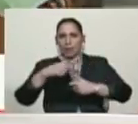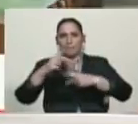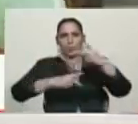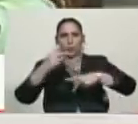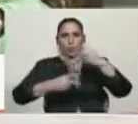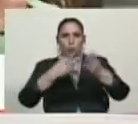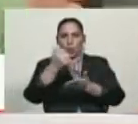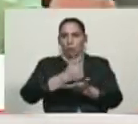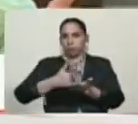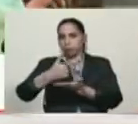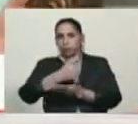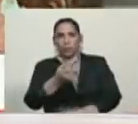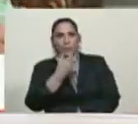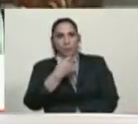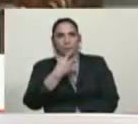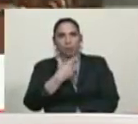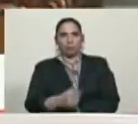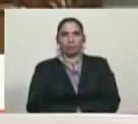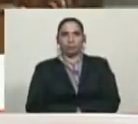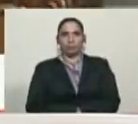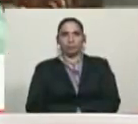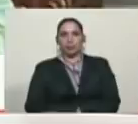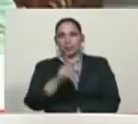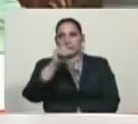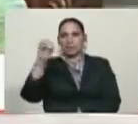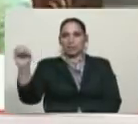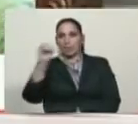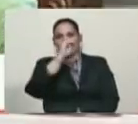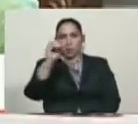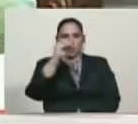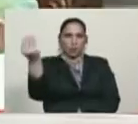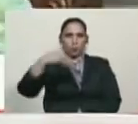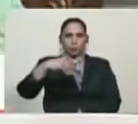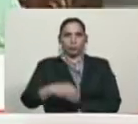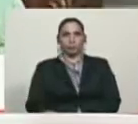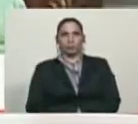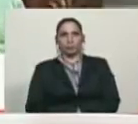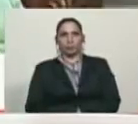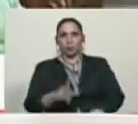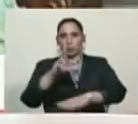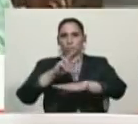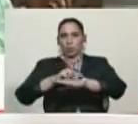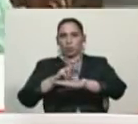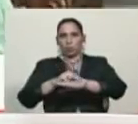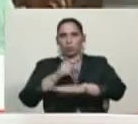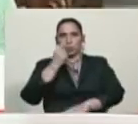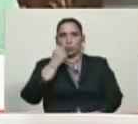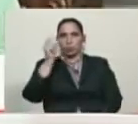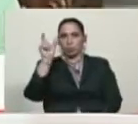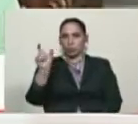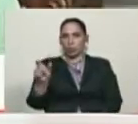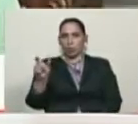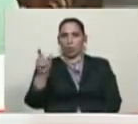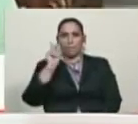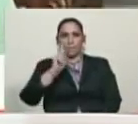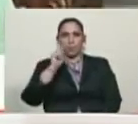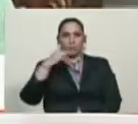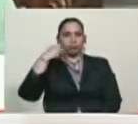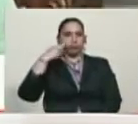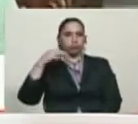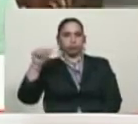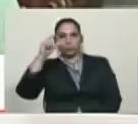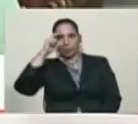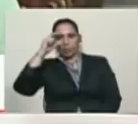medicamentos 100% y más doctor alvarado profesor aristóbulo doctora del si